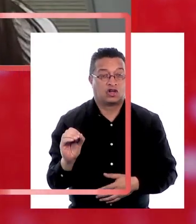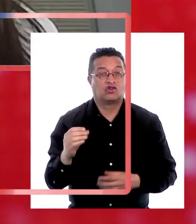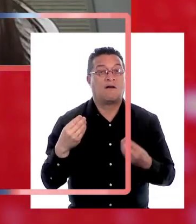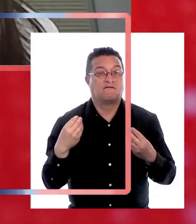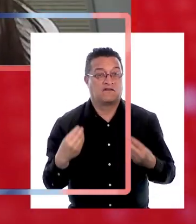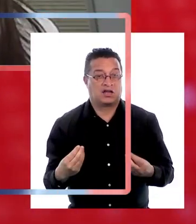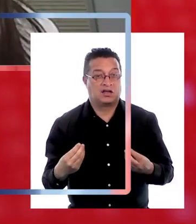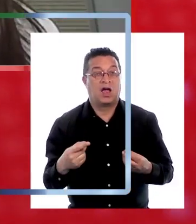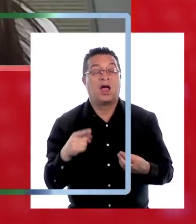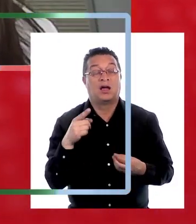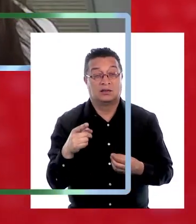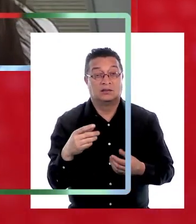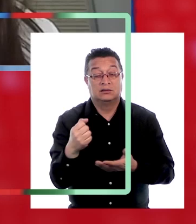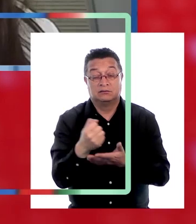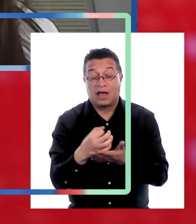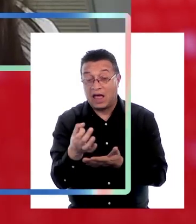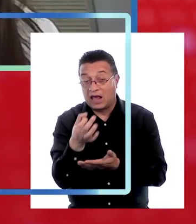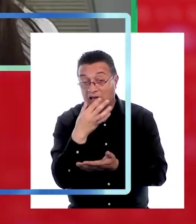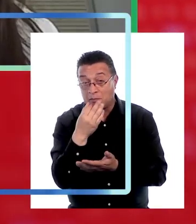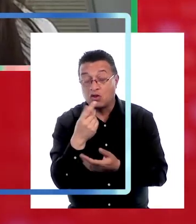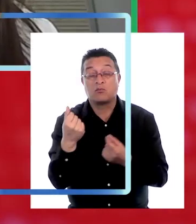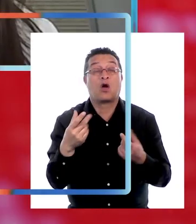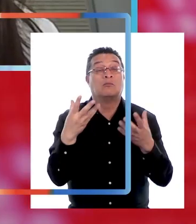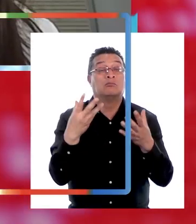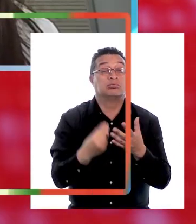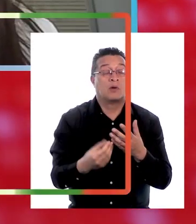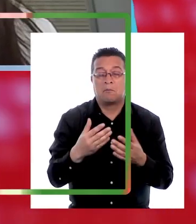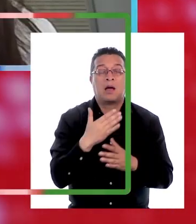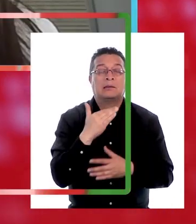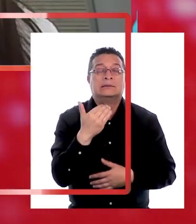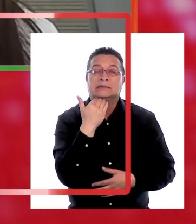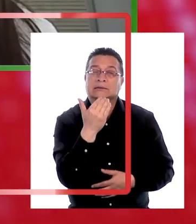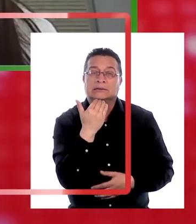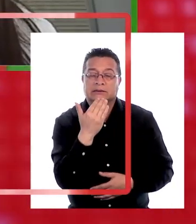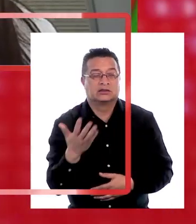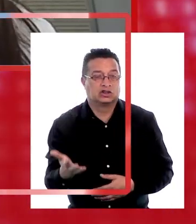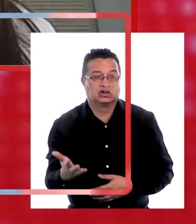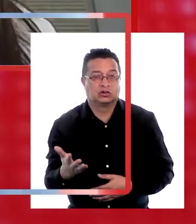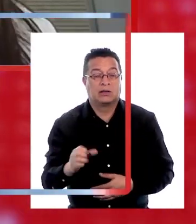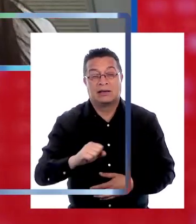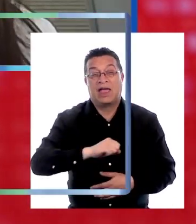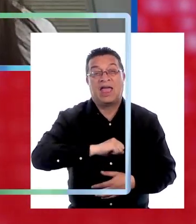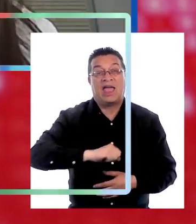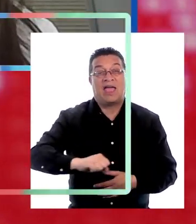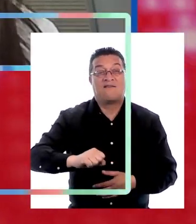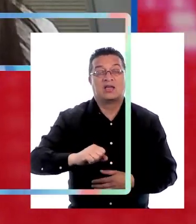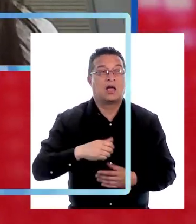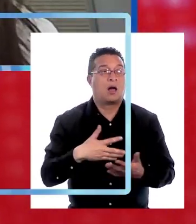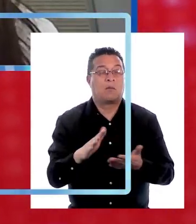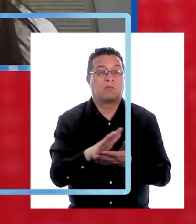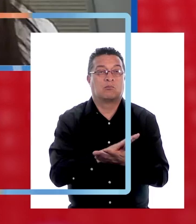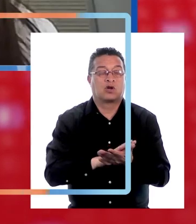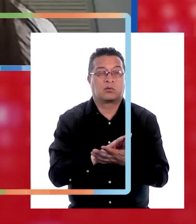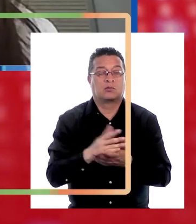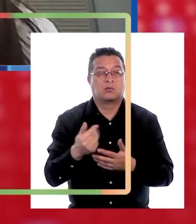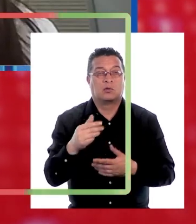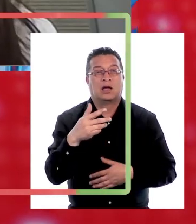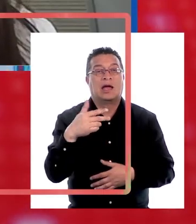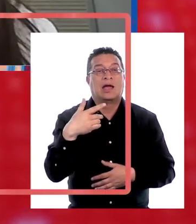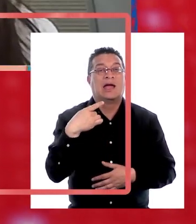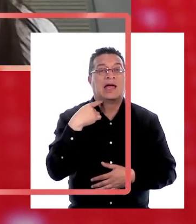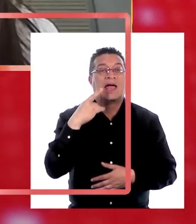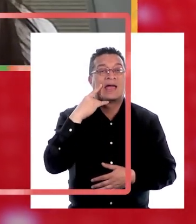95%, y los tratamientos que se usan para mejorar a las pacientes también son más sencillos. Se evita, por ejemplo, la necesidad de